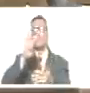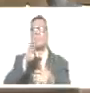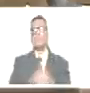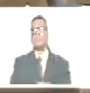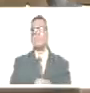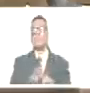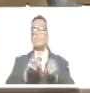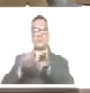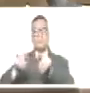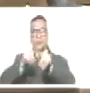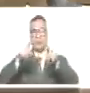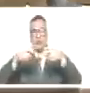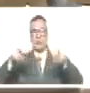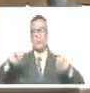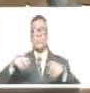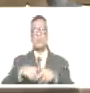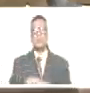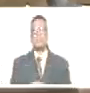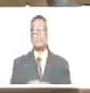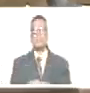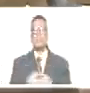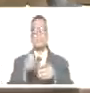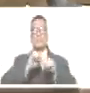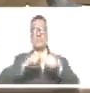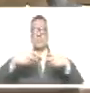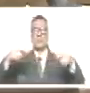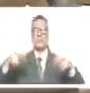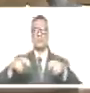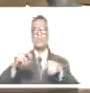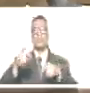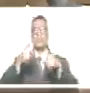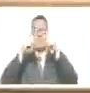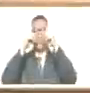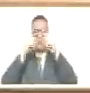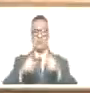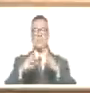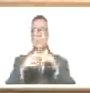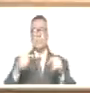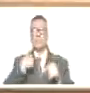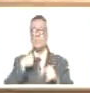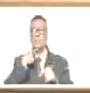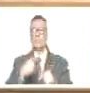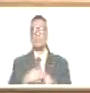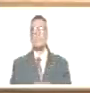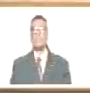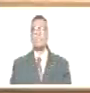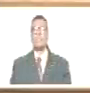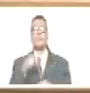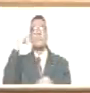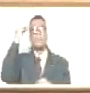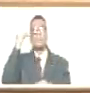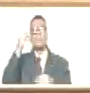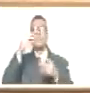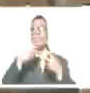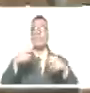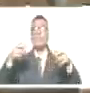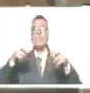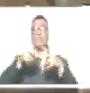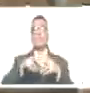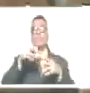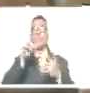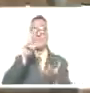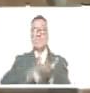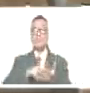de la manera siguiente. Epígrafe, definiciones. Es todo, presidente. En consideración el epígrafe. Aprobado.